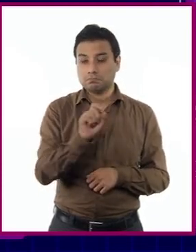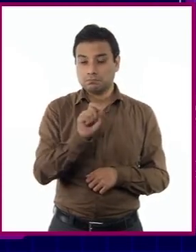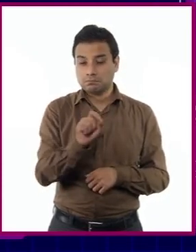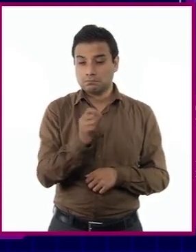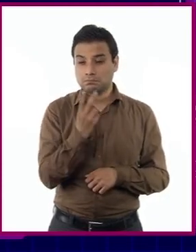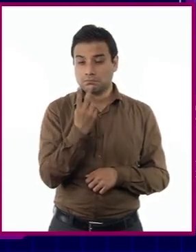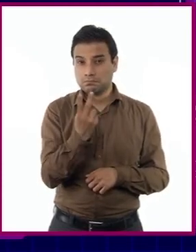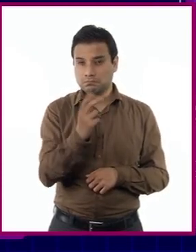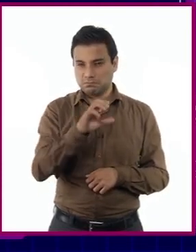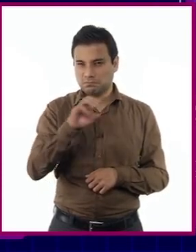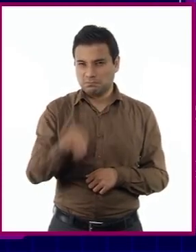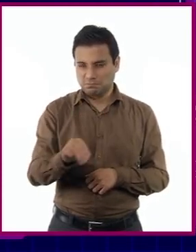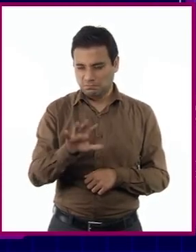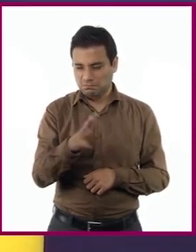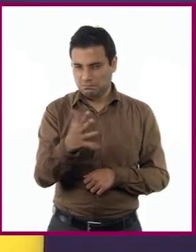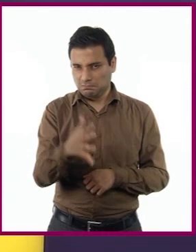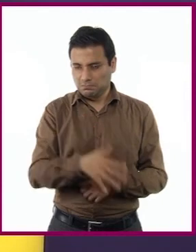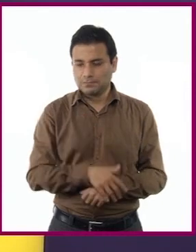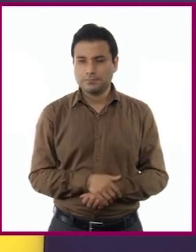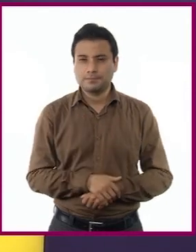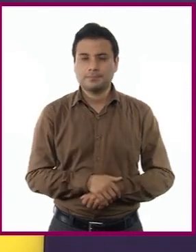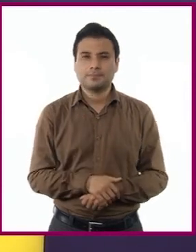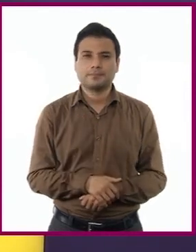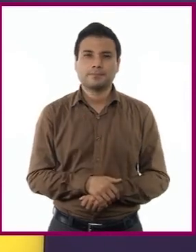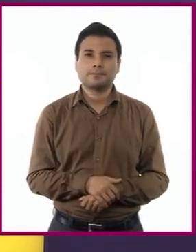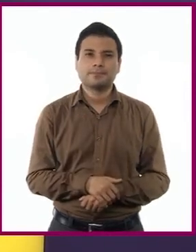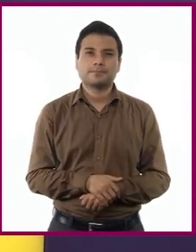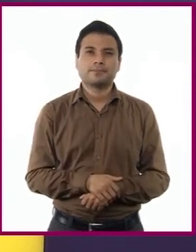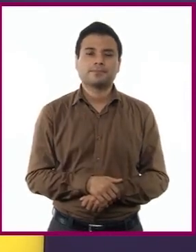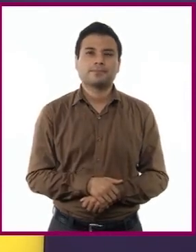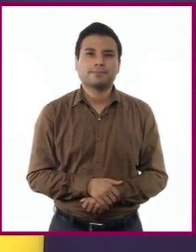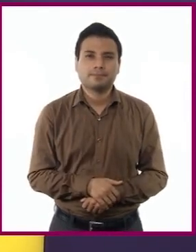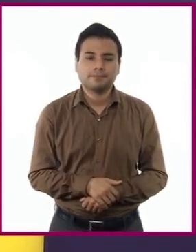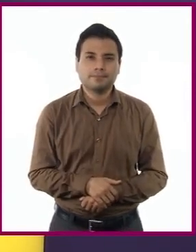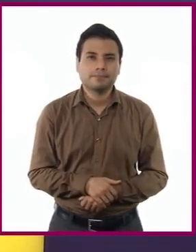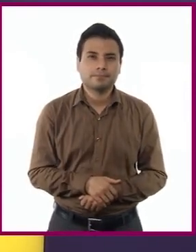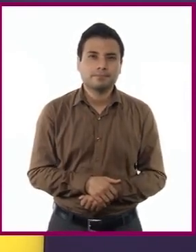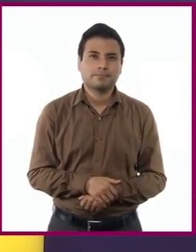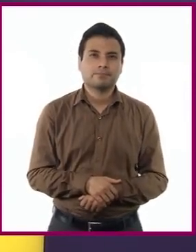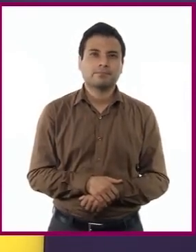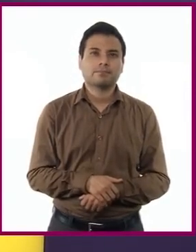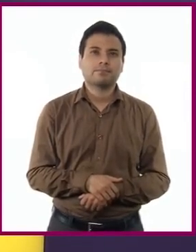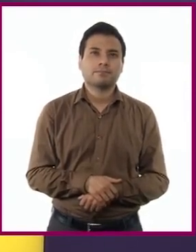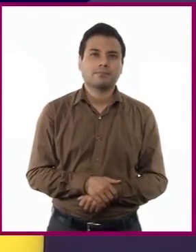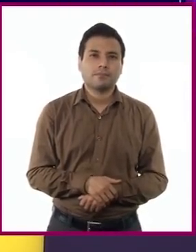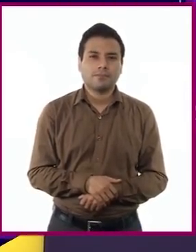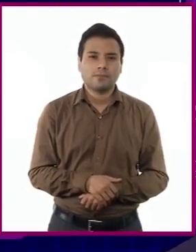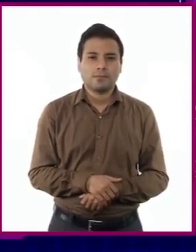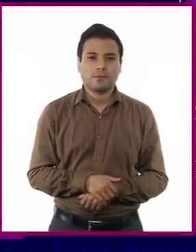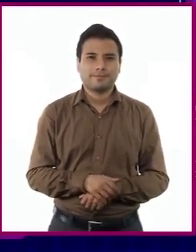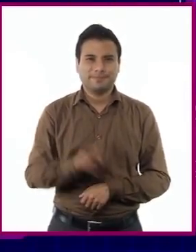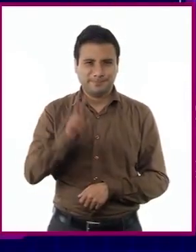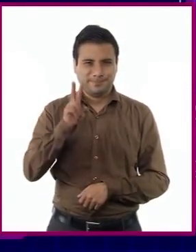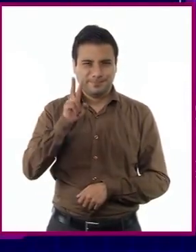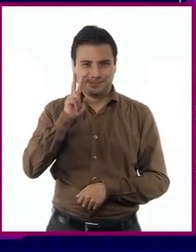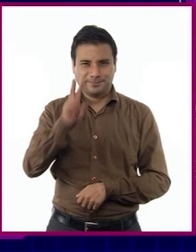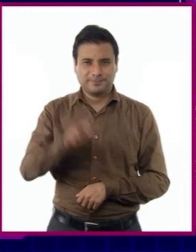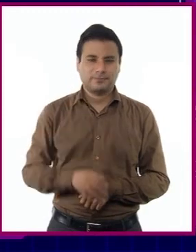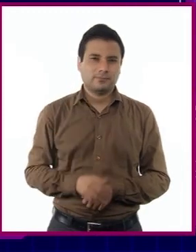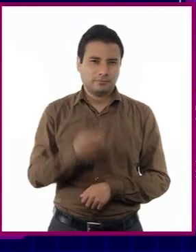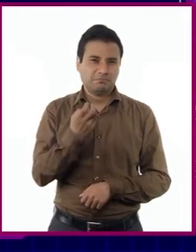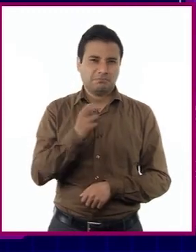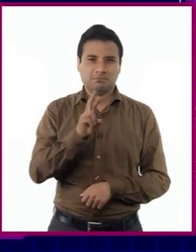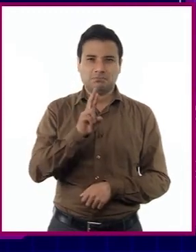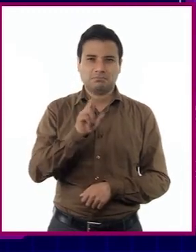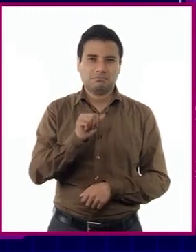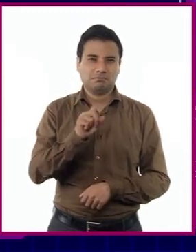3.2 centímetros con esto ya se conoce el valor aproximado del radio de